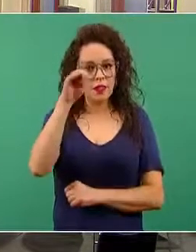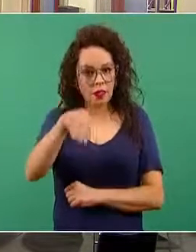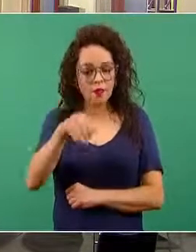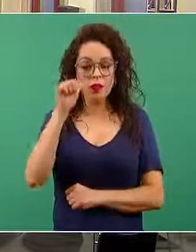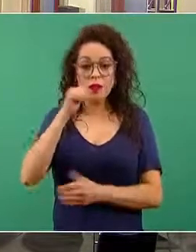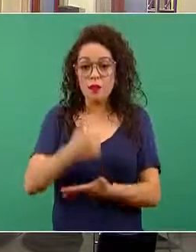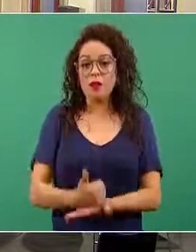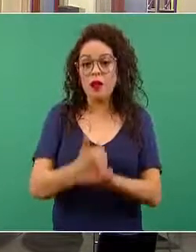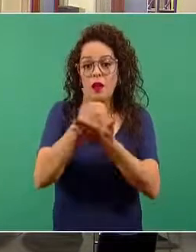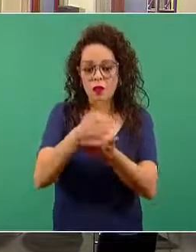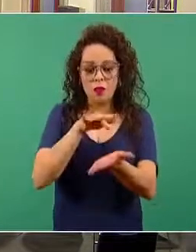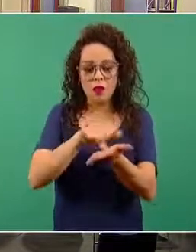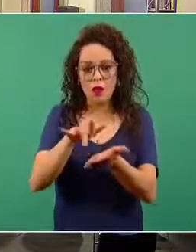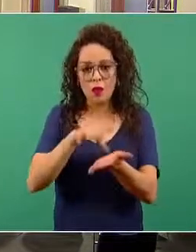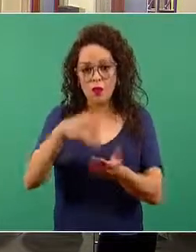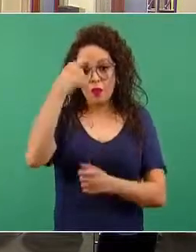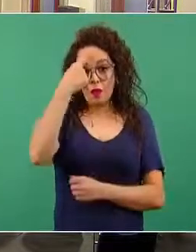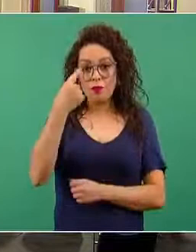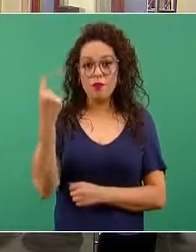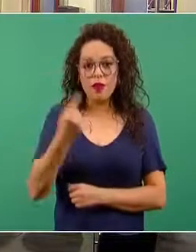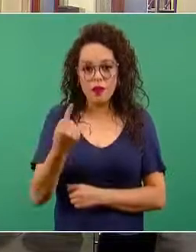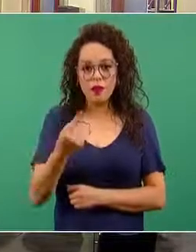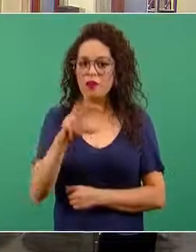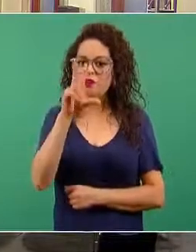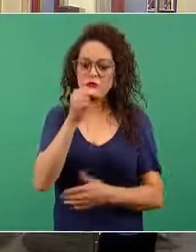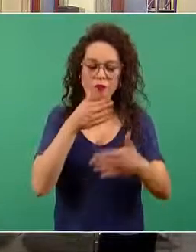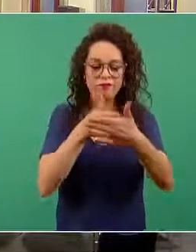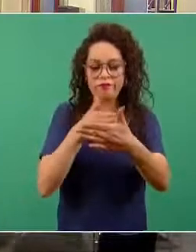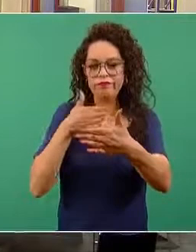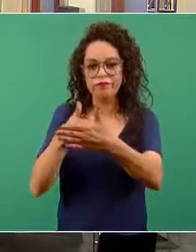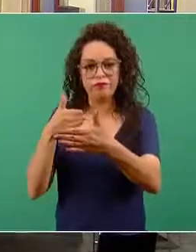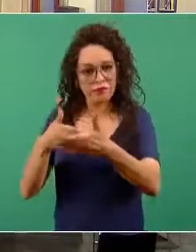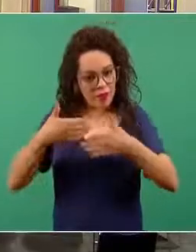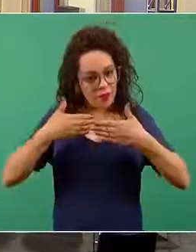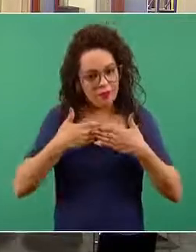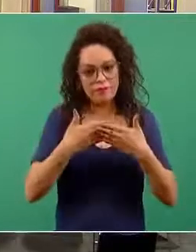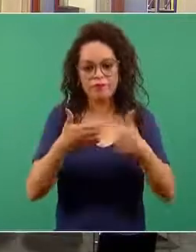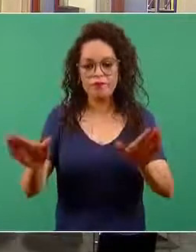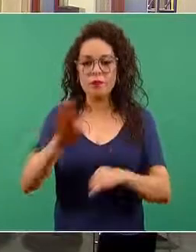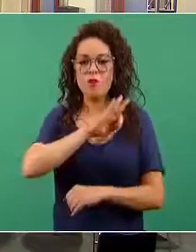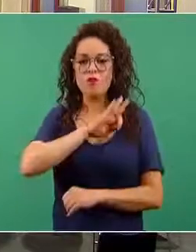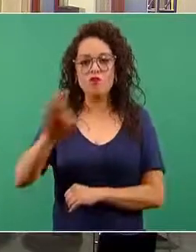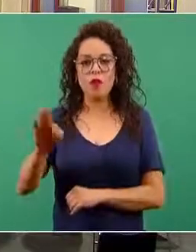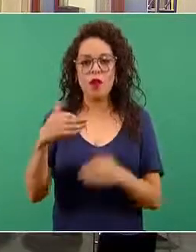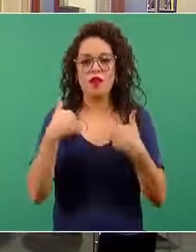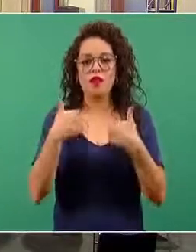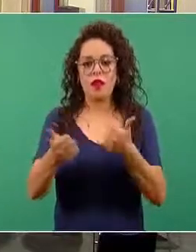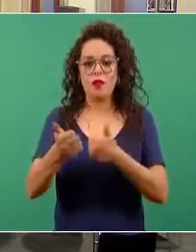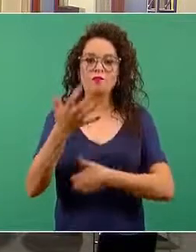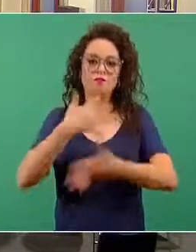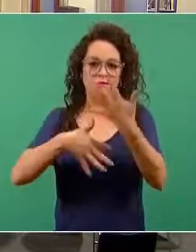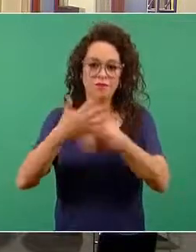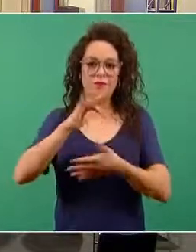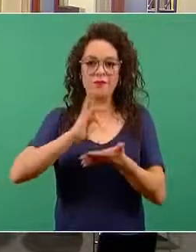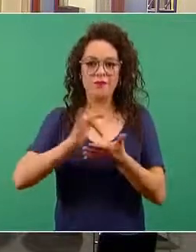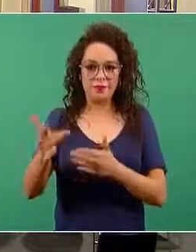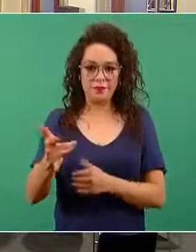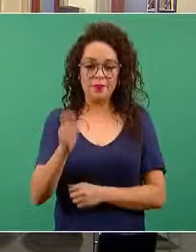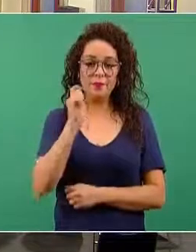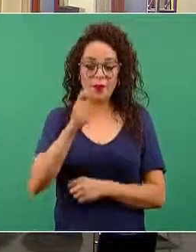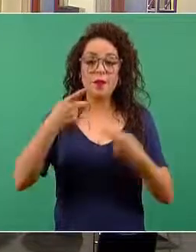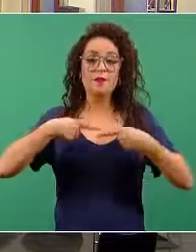nos ayudan a derribar la barrera de comunicación que existe entre las personas que hablamos